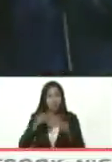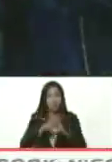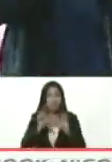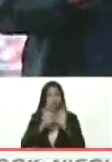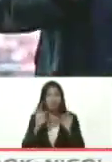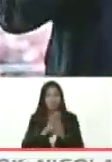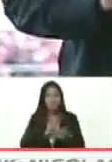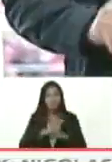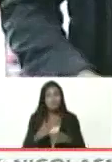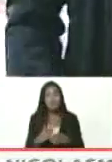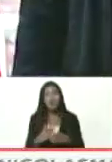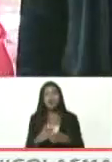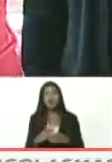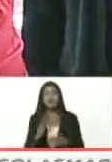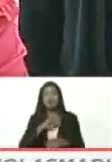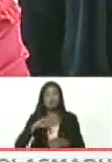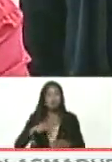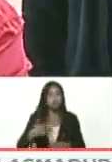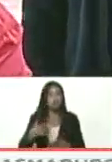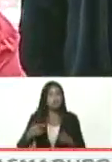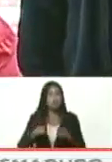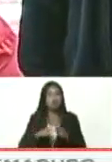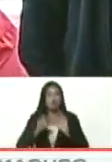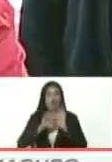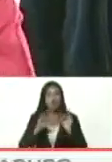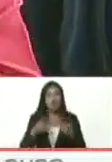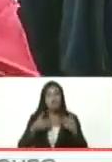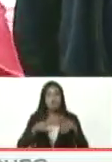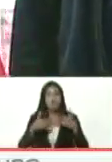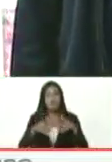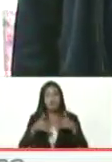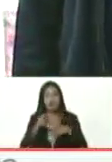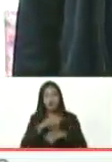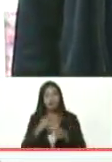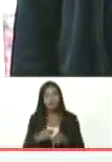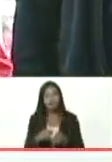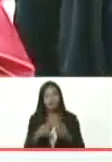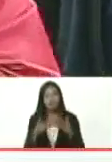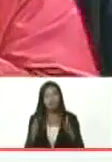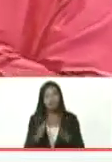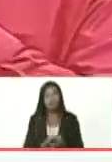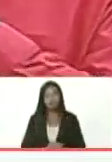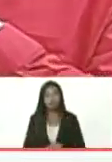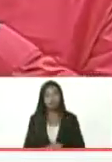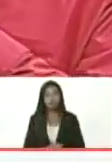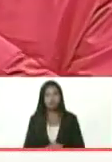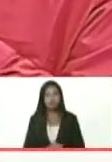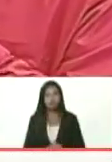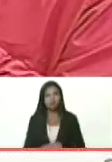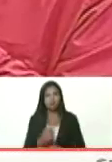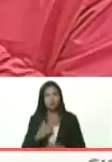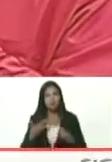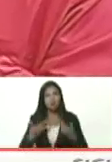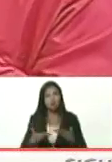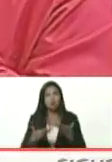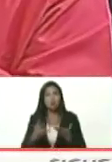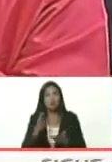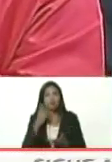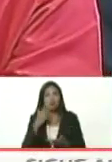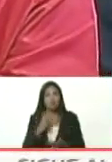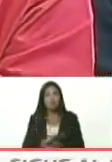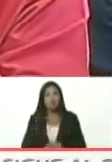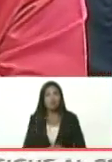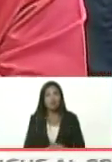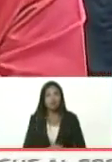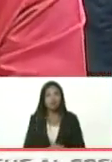el poder popular hay que sentirlo, hay que militar en el poder popular. Yo daría, por ejemplo,